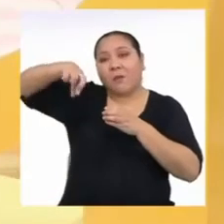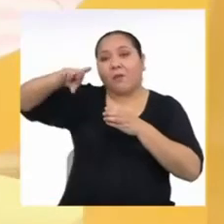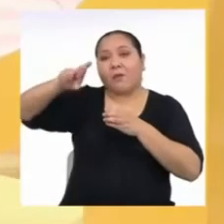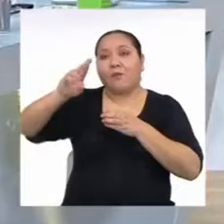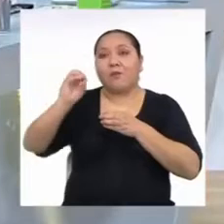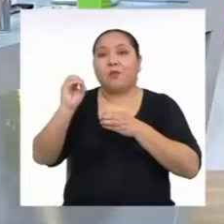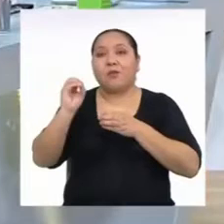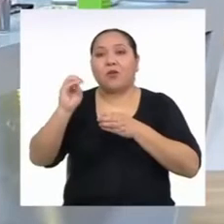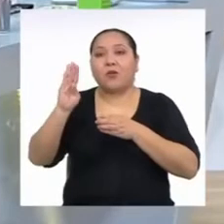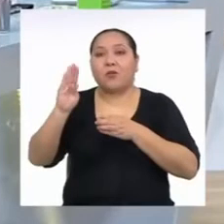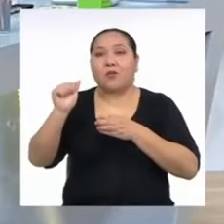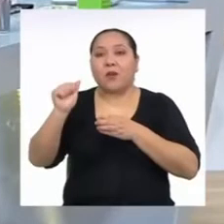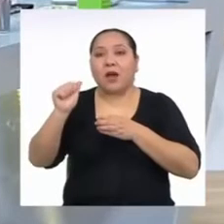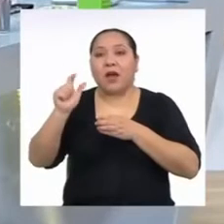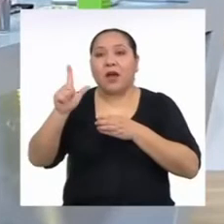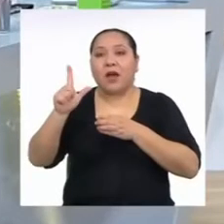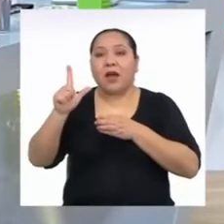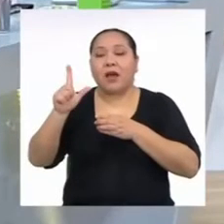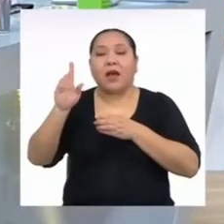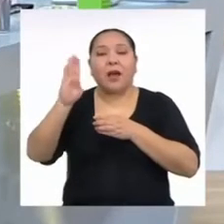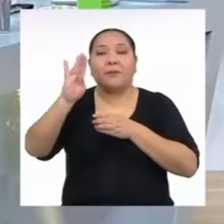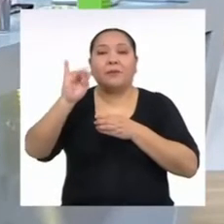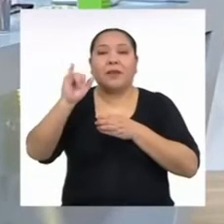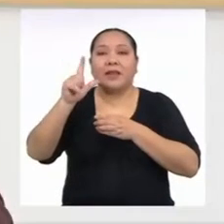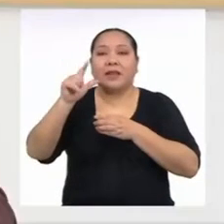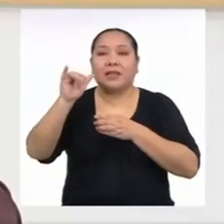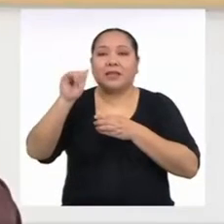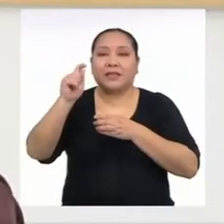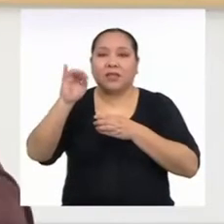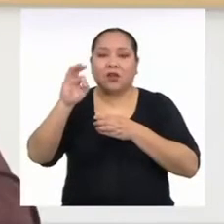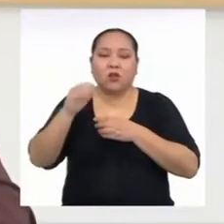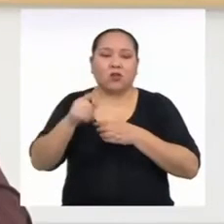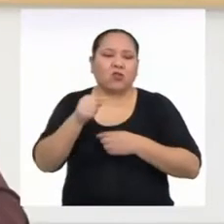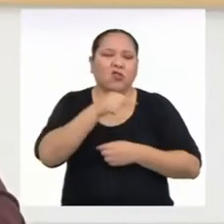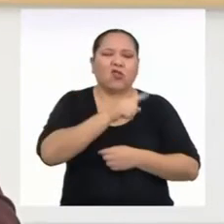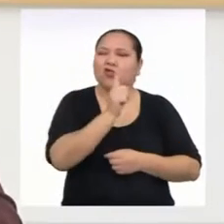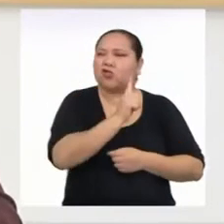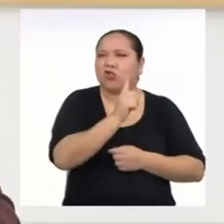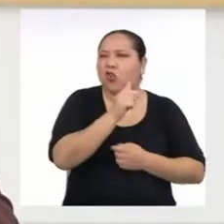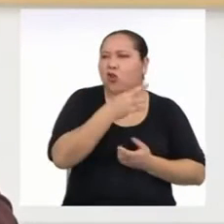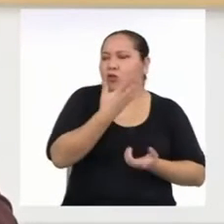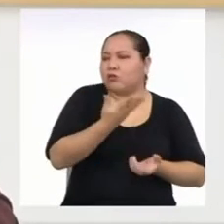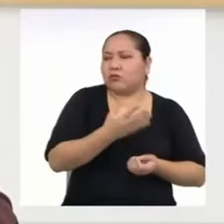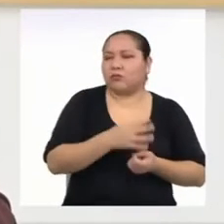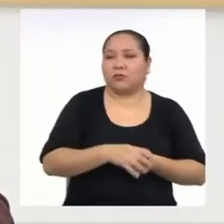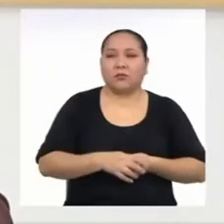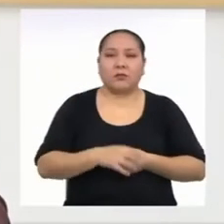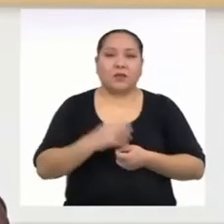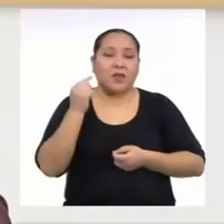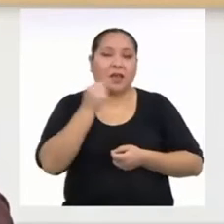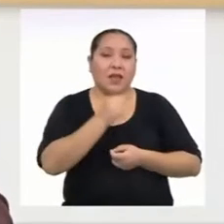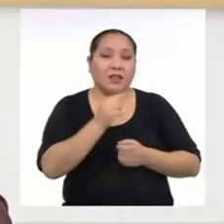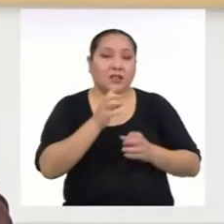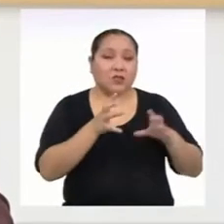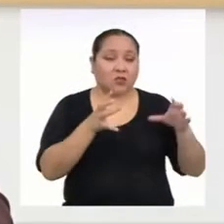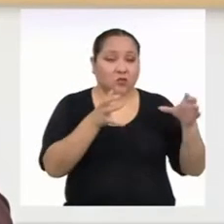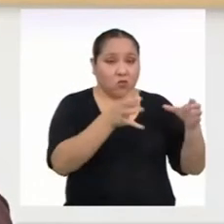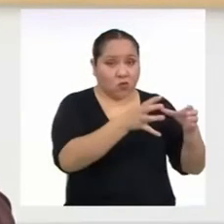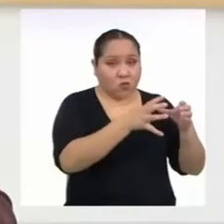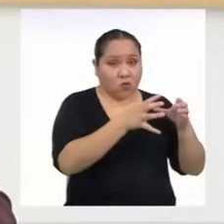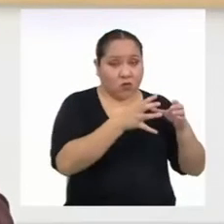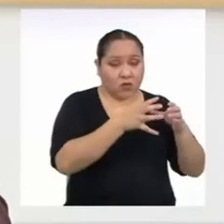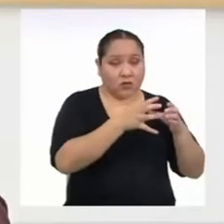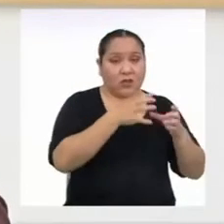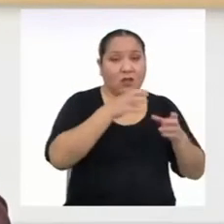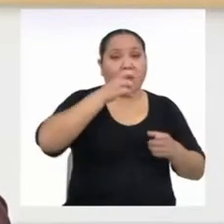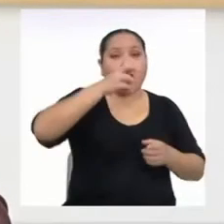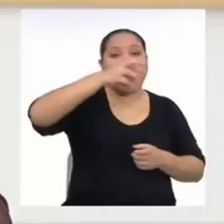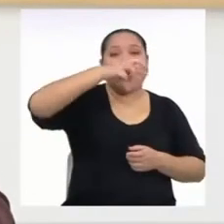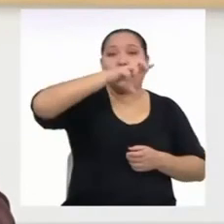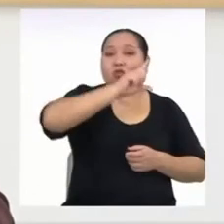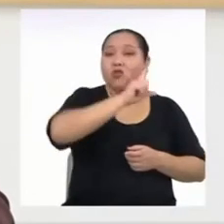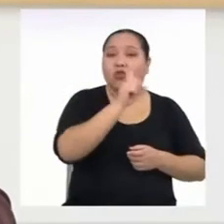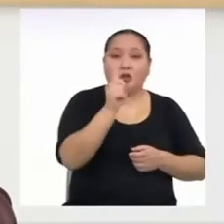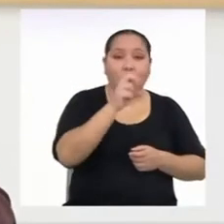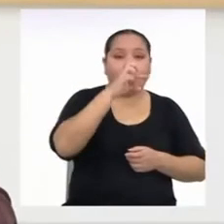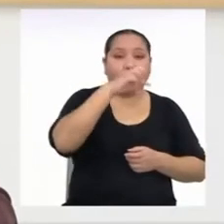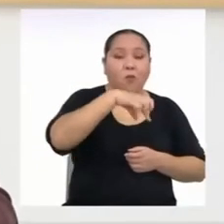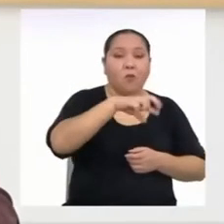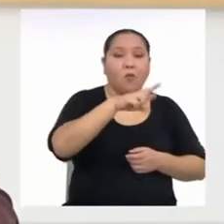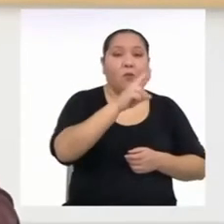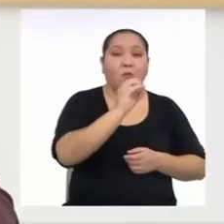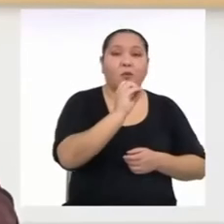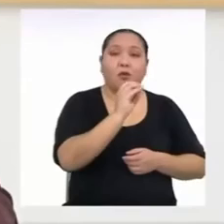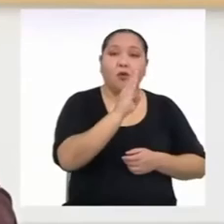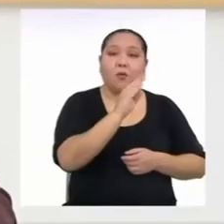¿Cómo serían los no probabilísticos? Bueno, los muestreos no probabilísticos son aquellos en los que no conocemos